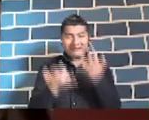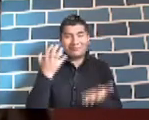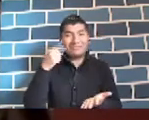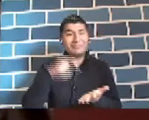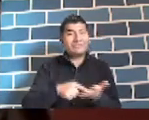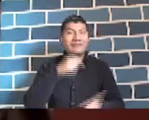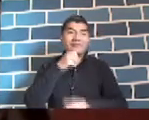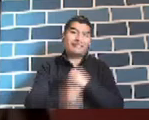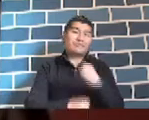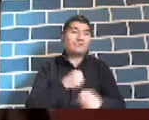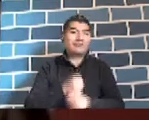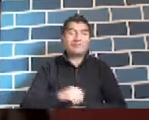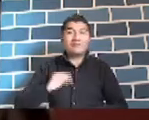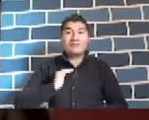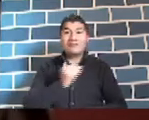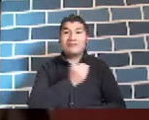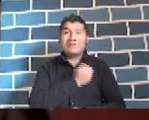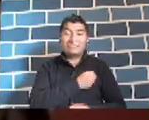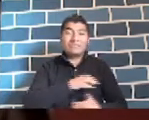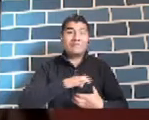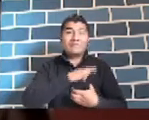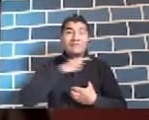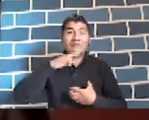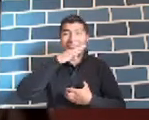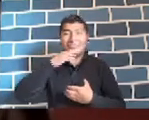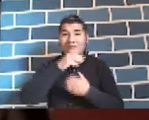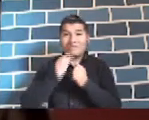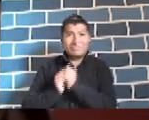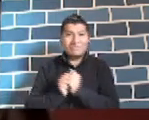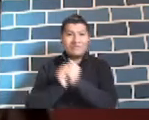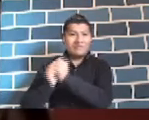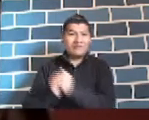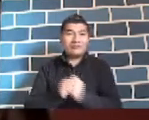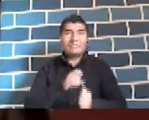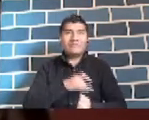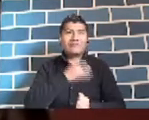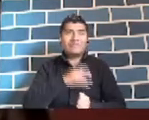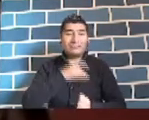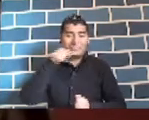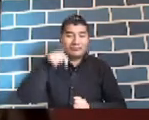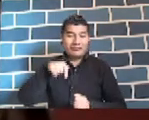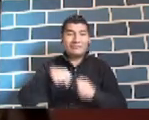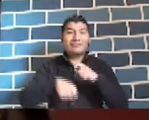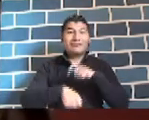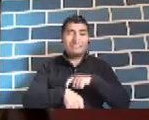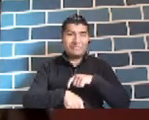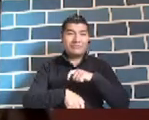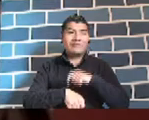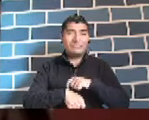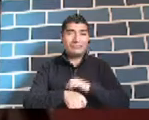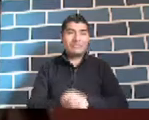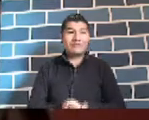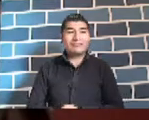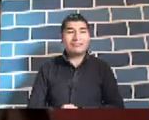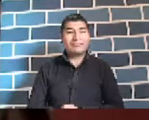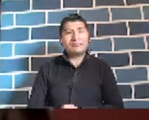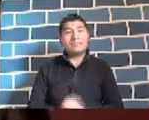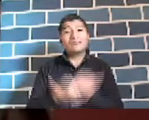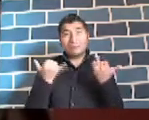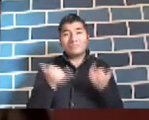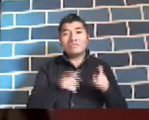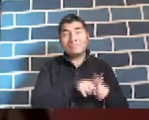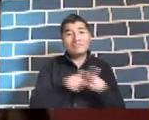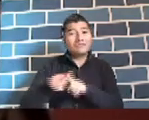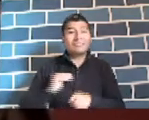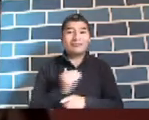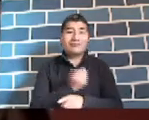que nuestra cercanía y espíritu solidario se haga sentir en estos momentos hoy también